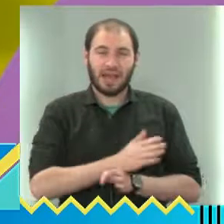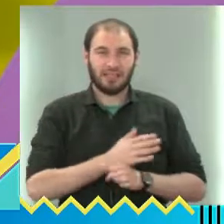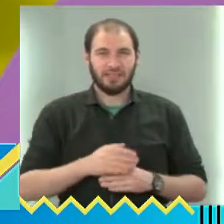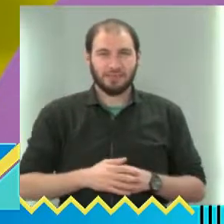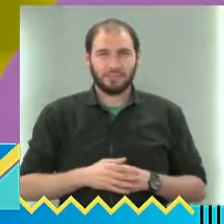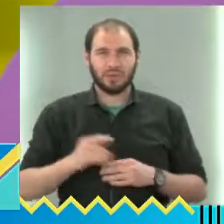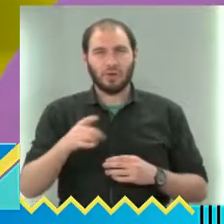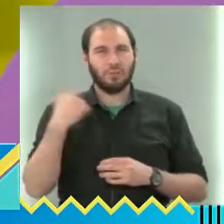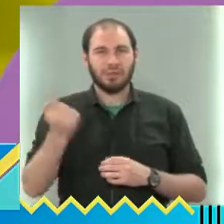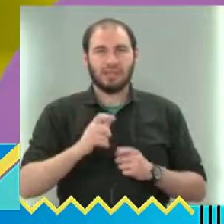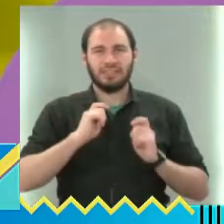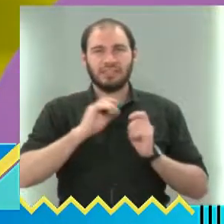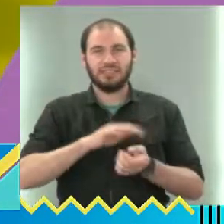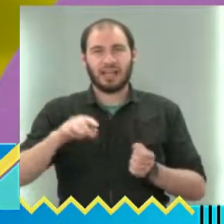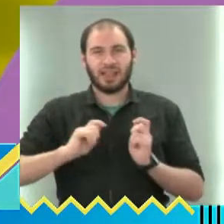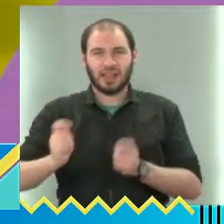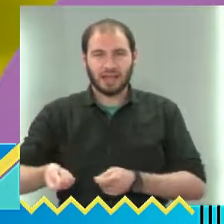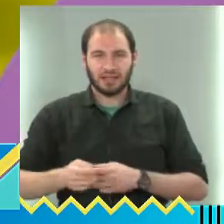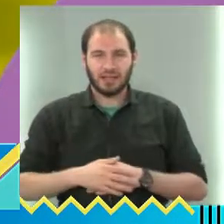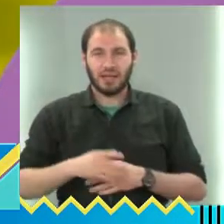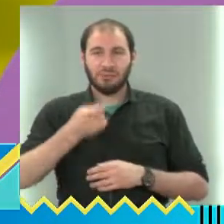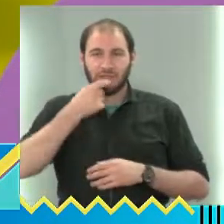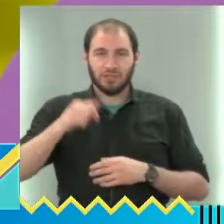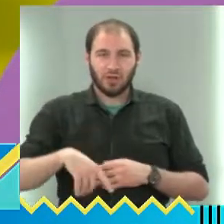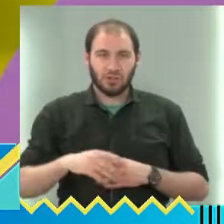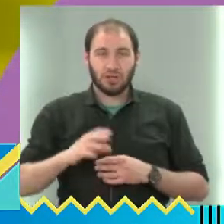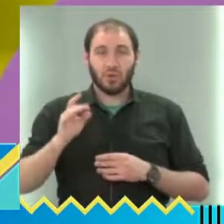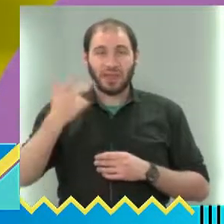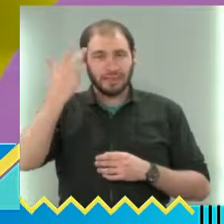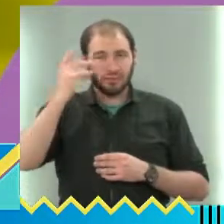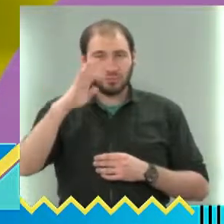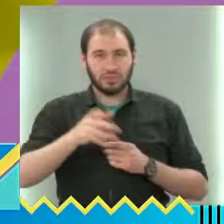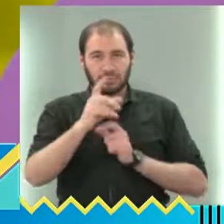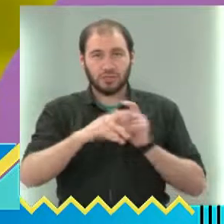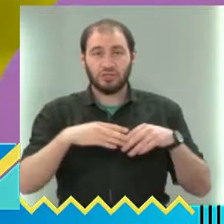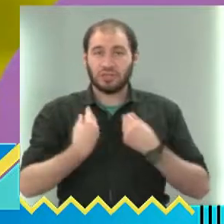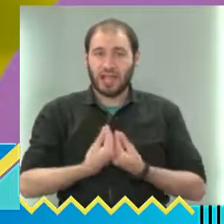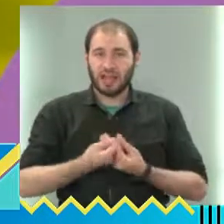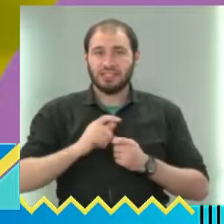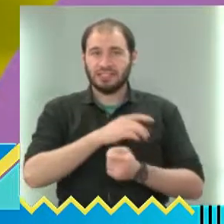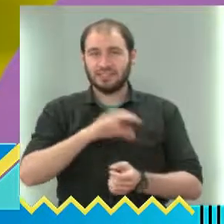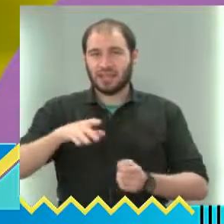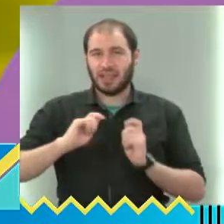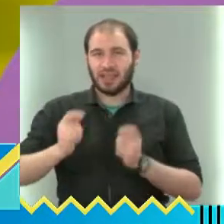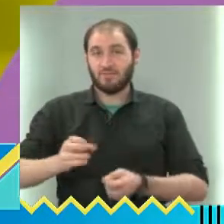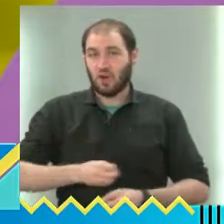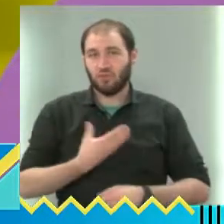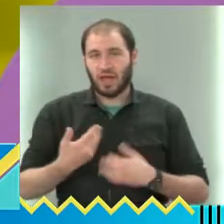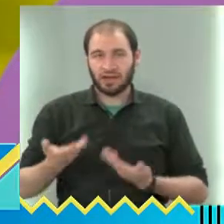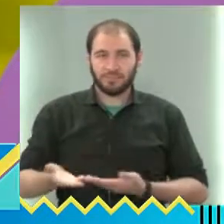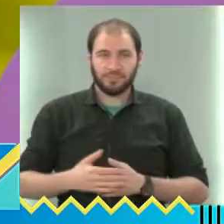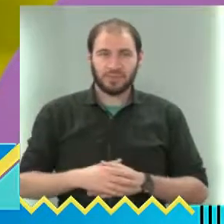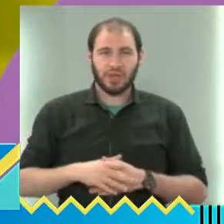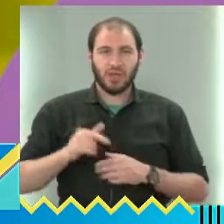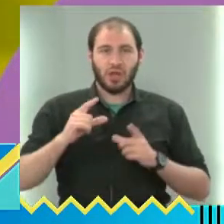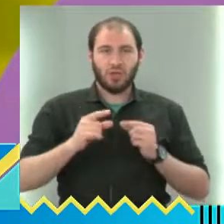de la importancia de la donación de sangre. En Mendoza, solo el 18% de la población dona sangre de manera voluntaria. Es